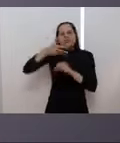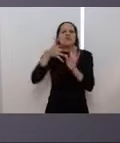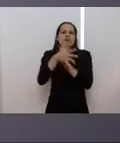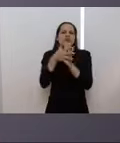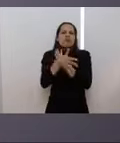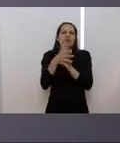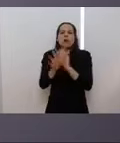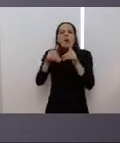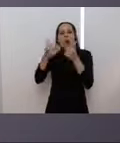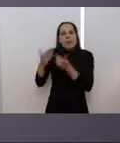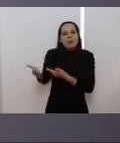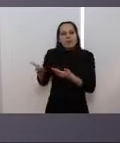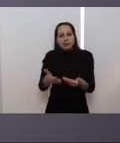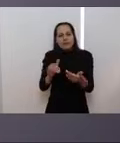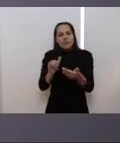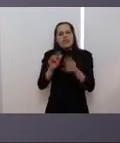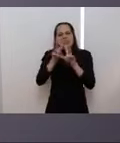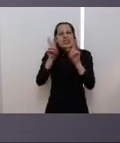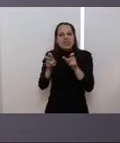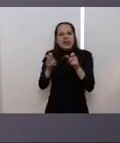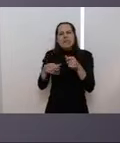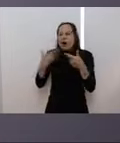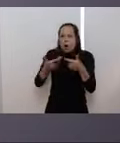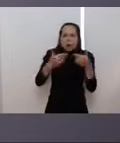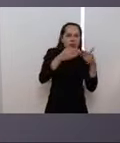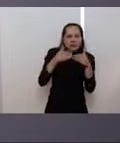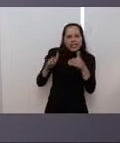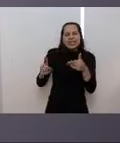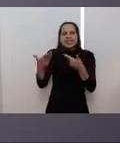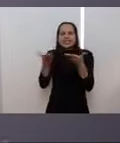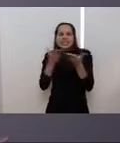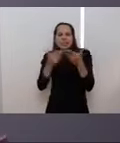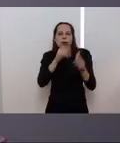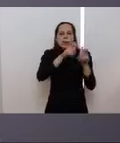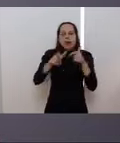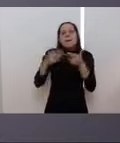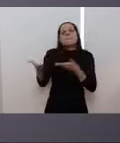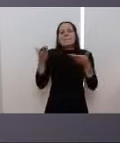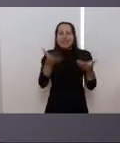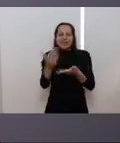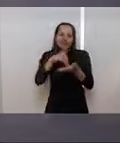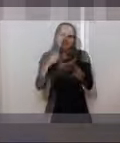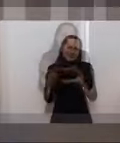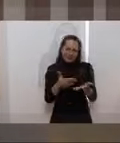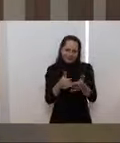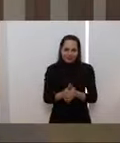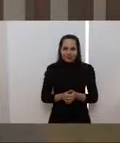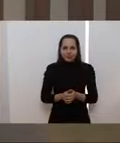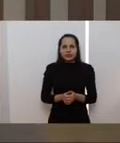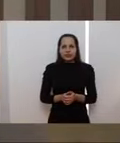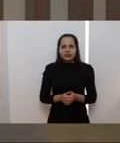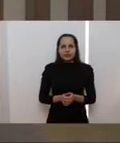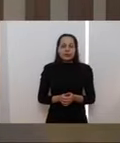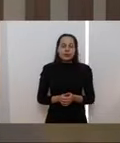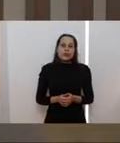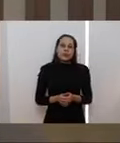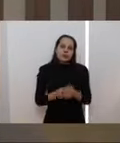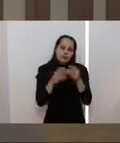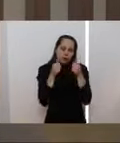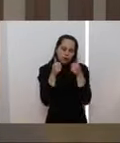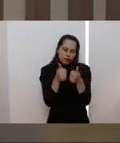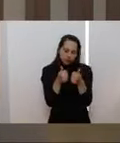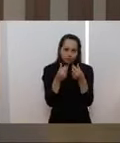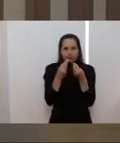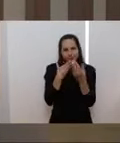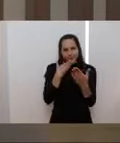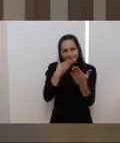instrumentos y canales habilitados para la gestión del servicio al ciudadano bienvenida nuevamente general bueno muchas gracias